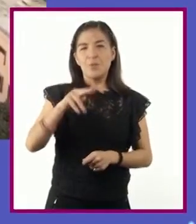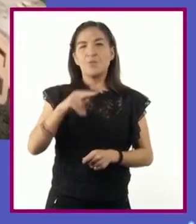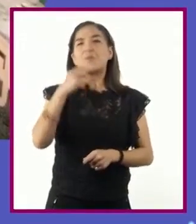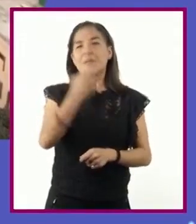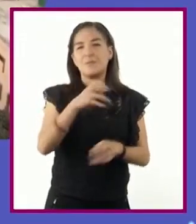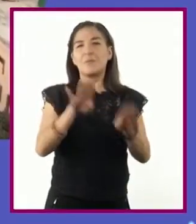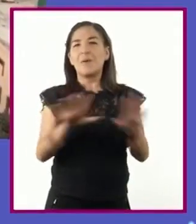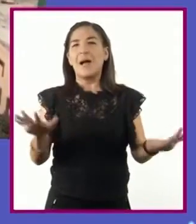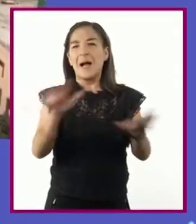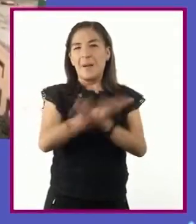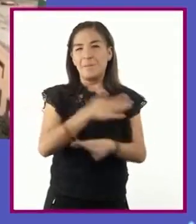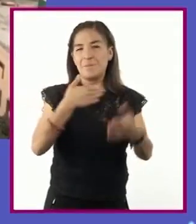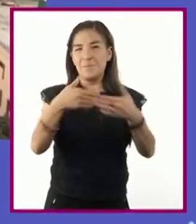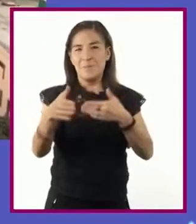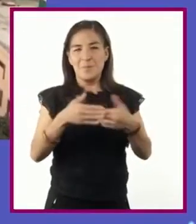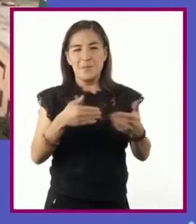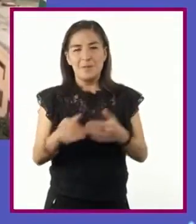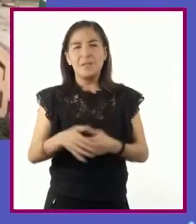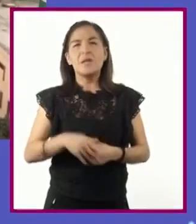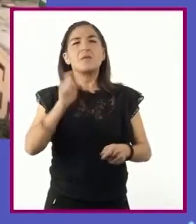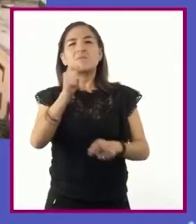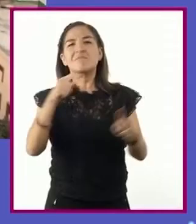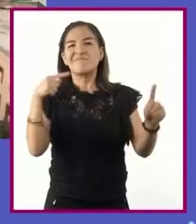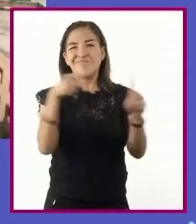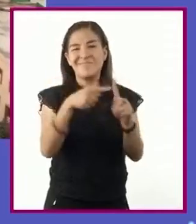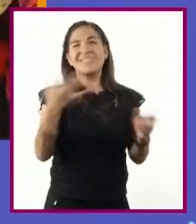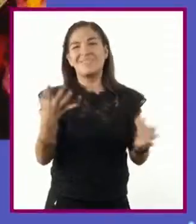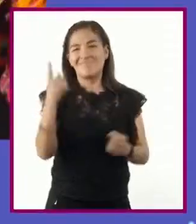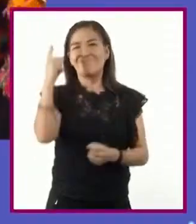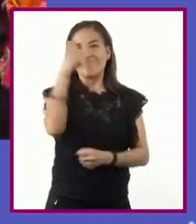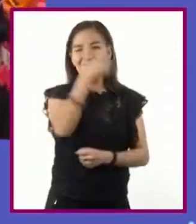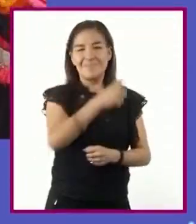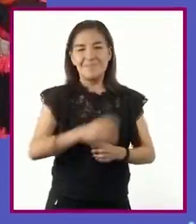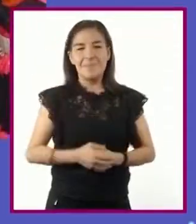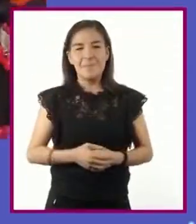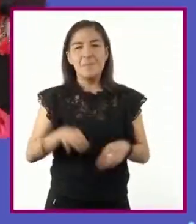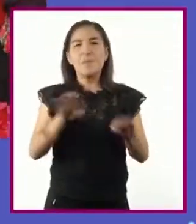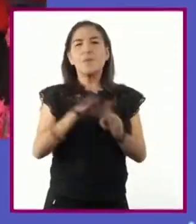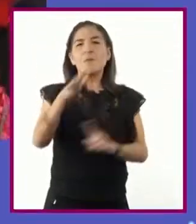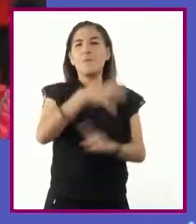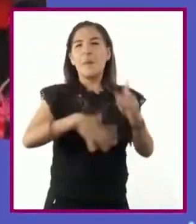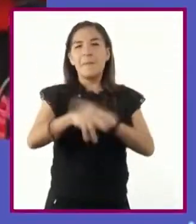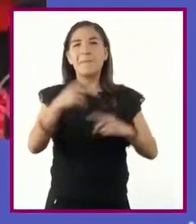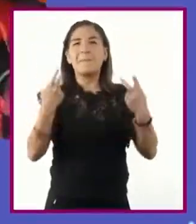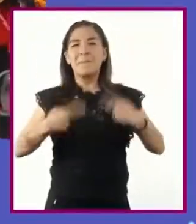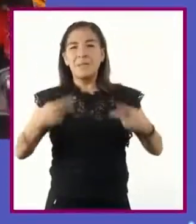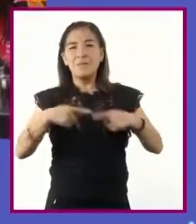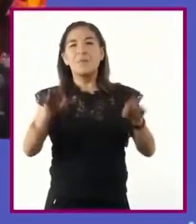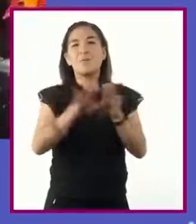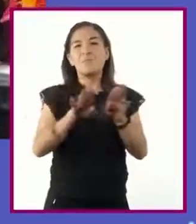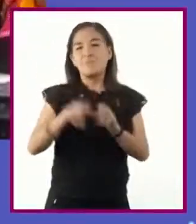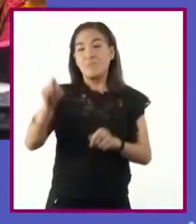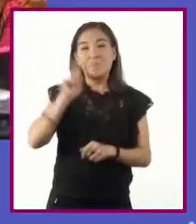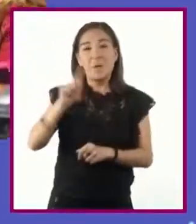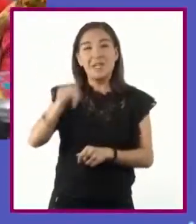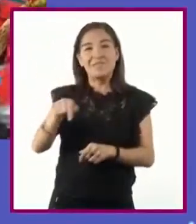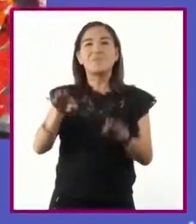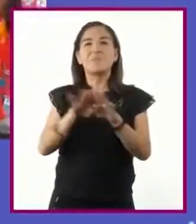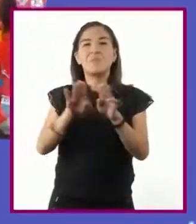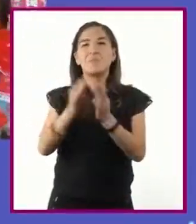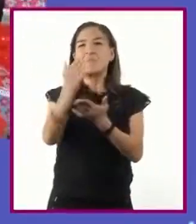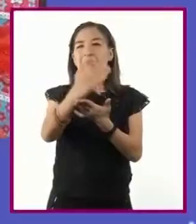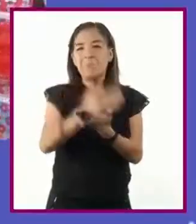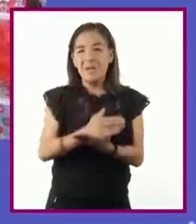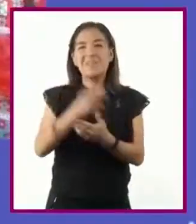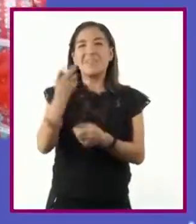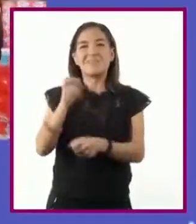modernidad. El panorama es complejo. La posición social en desventaja de las mujeres es un grave problema